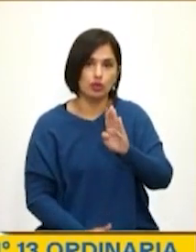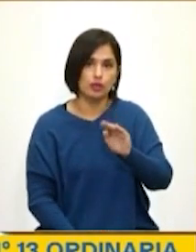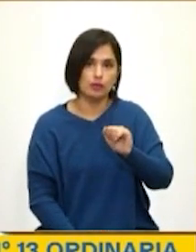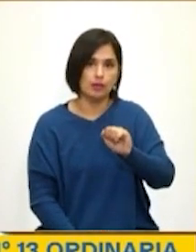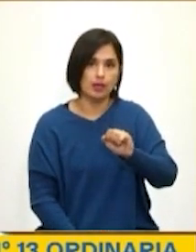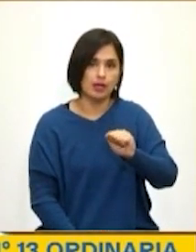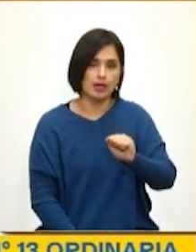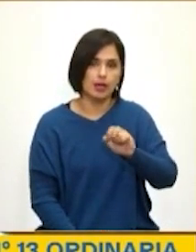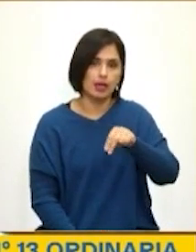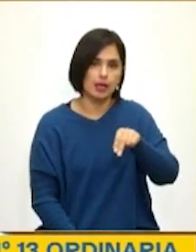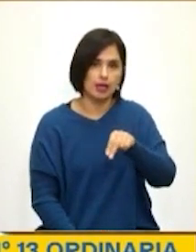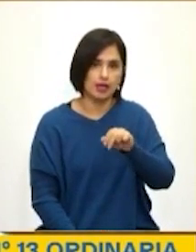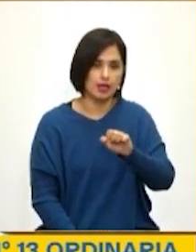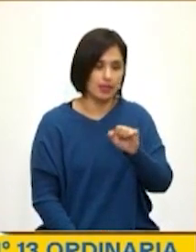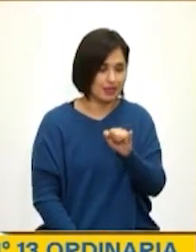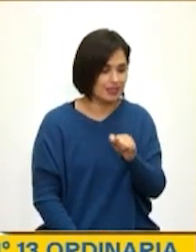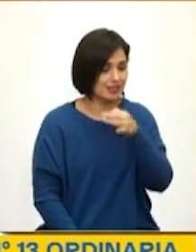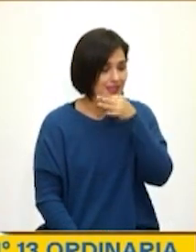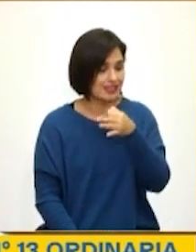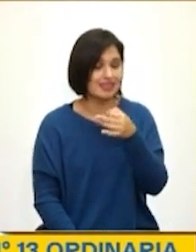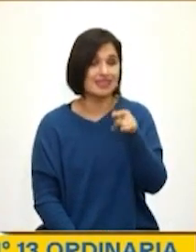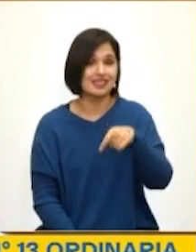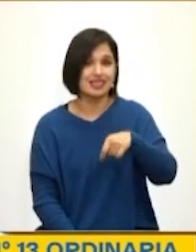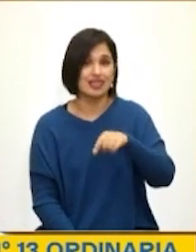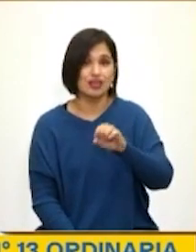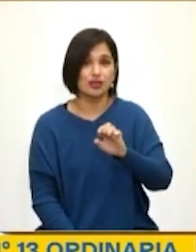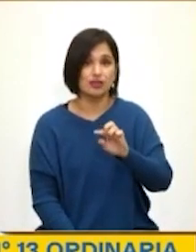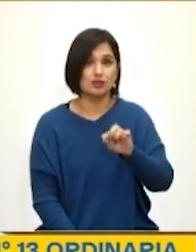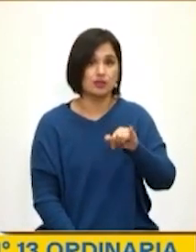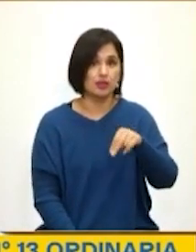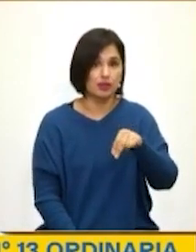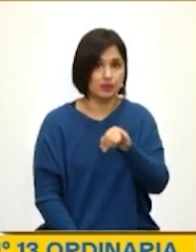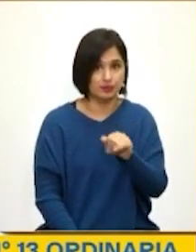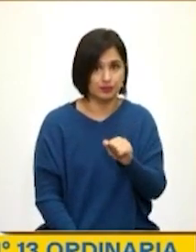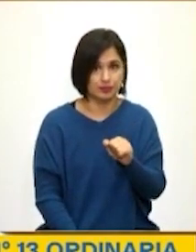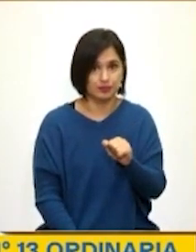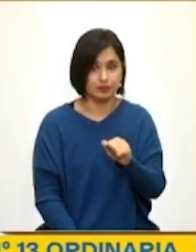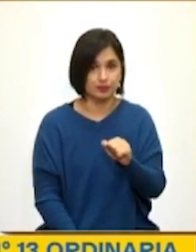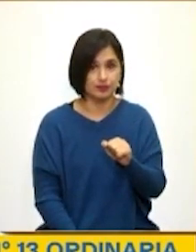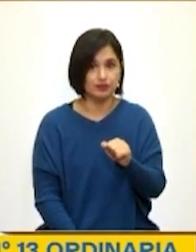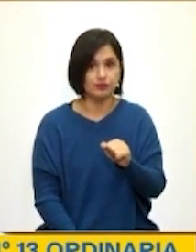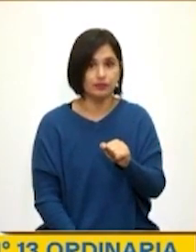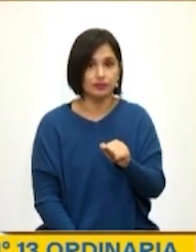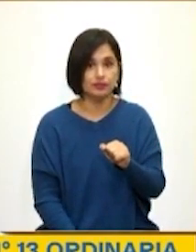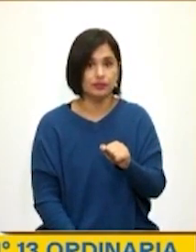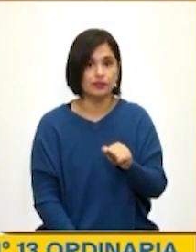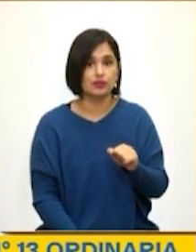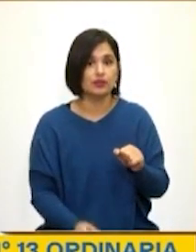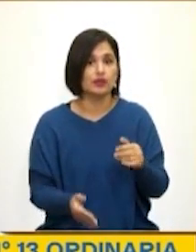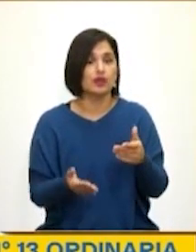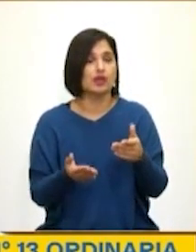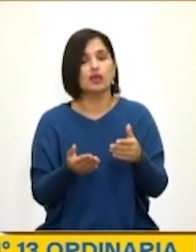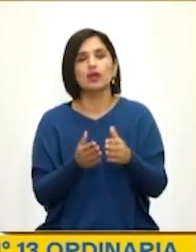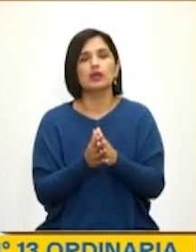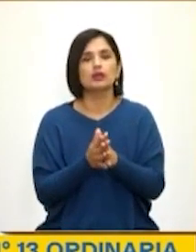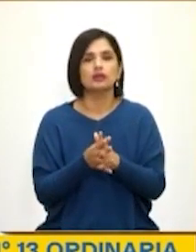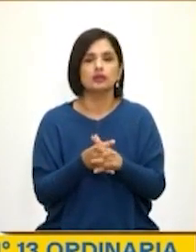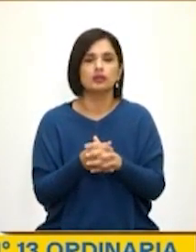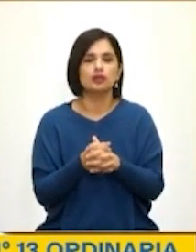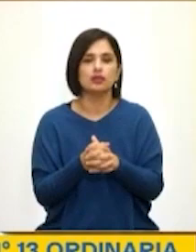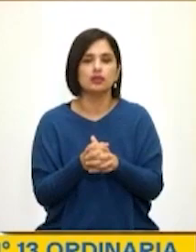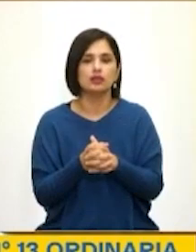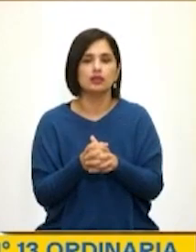Jara se señalaba aquí el seor Espinosa justamente el caso de la islas hicha en pleno corazón de la